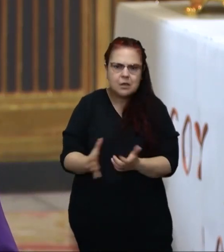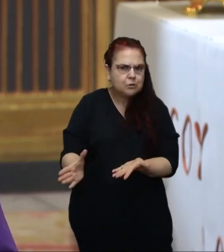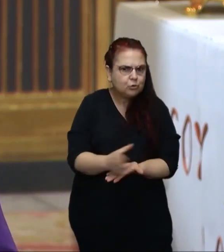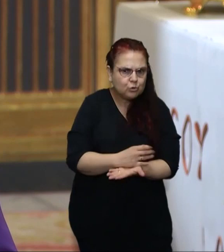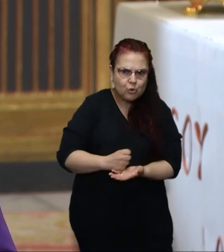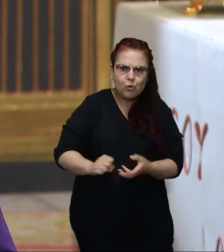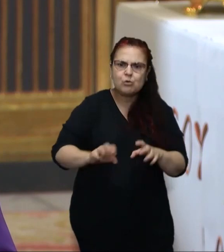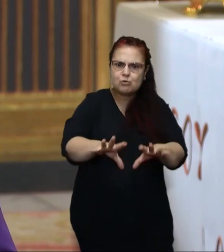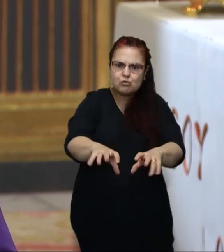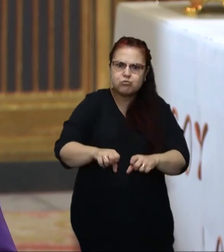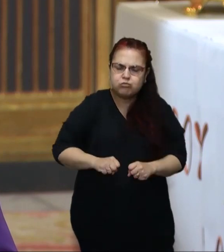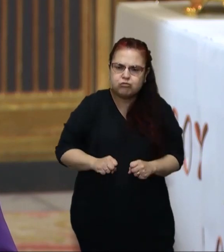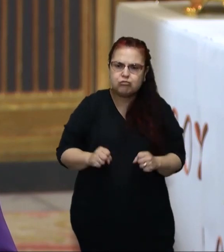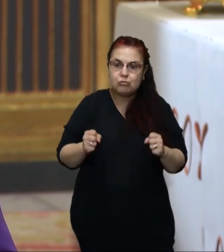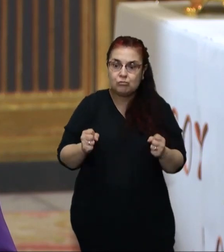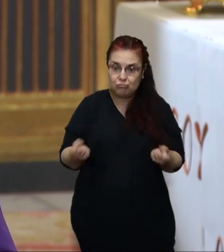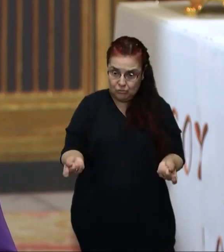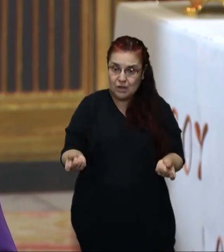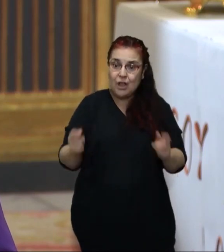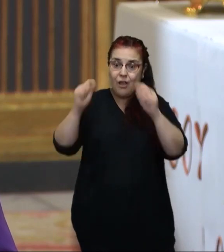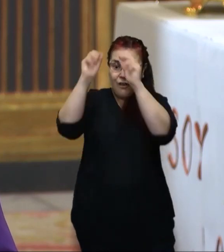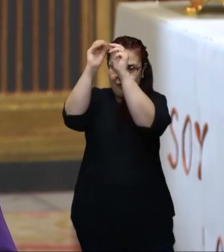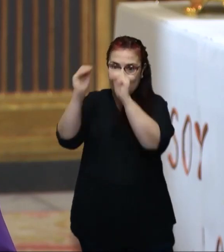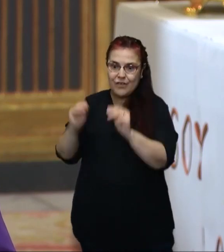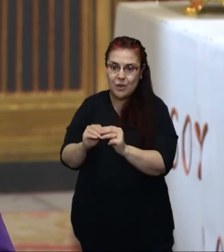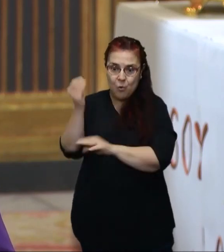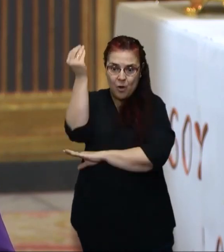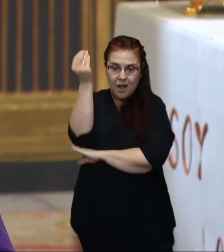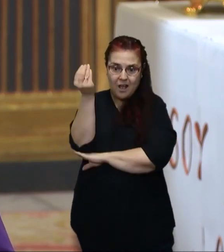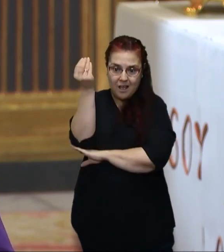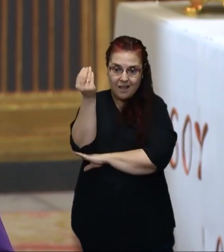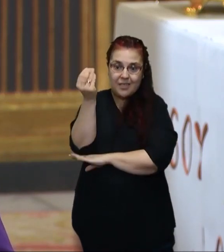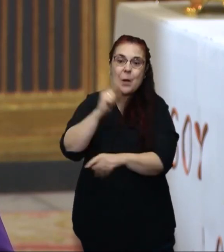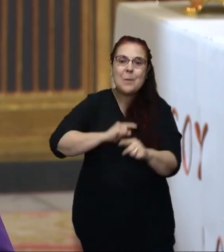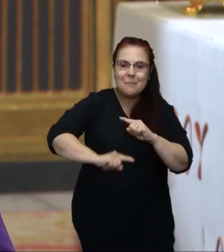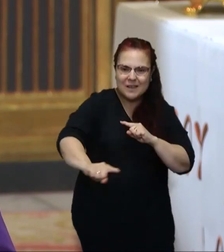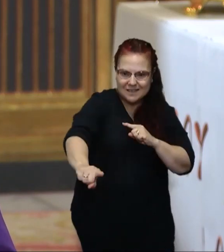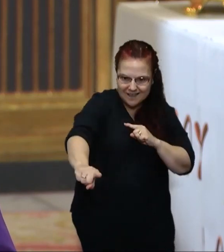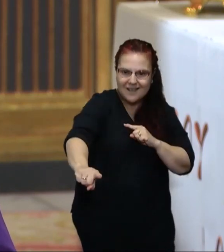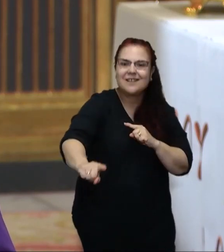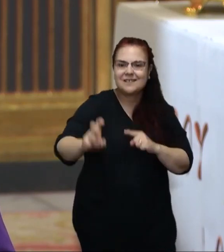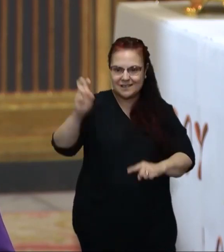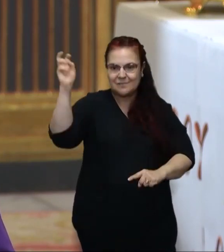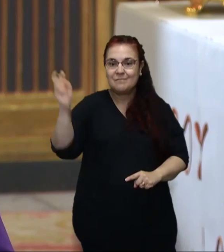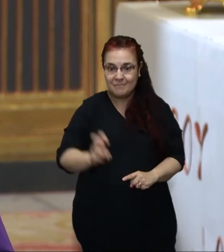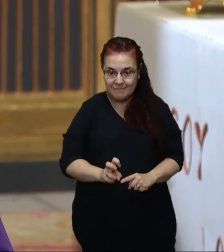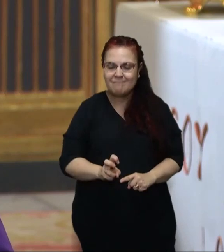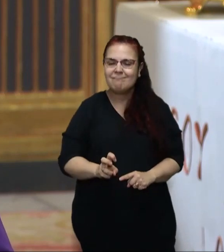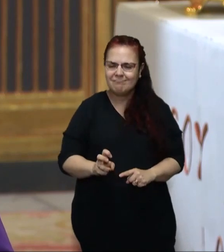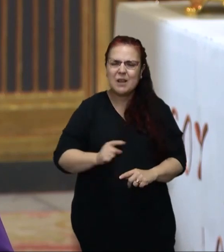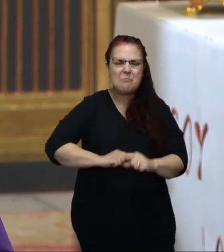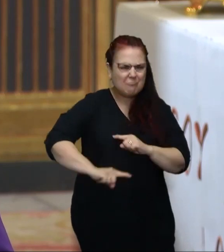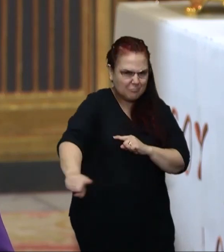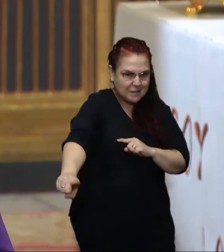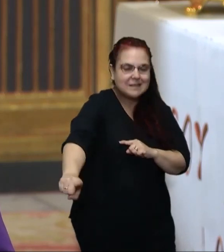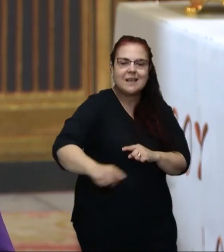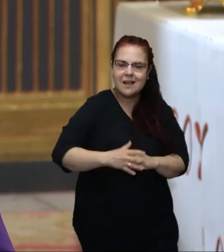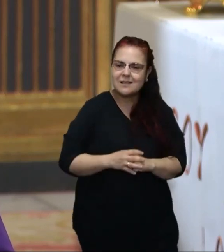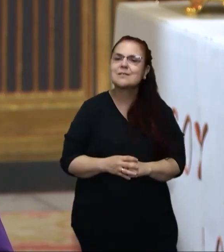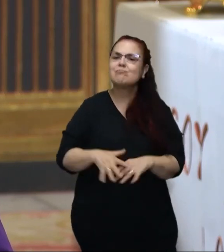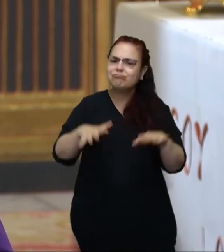interpretado como anticipación y figura del Mesías que había de llegar. Es el gran Mesías que viene a